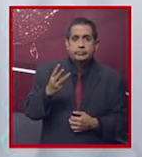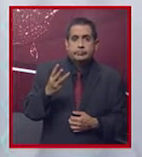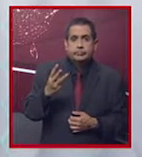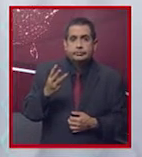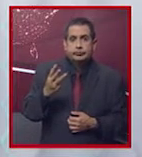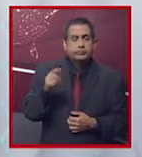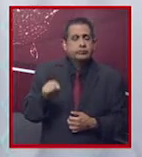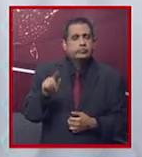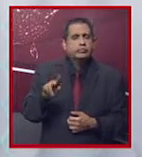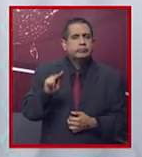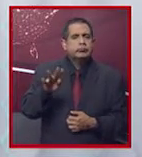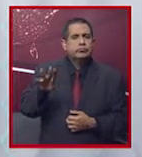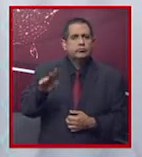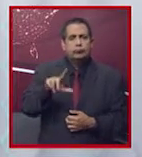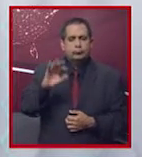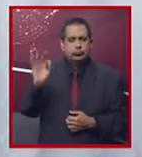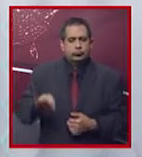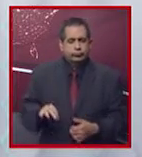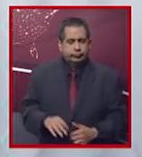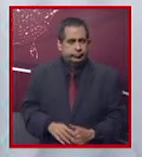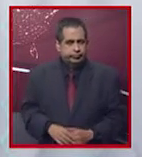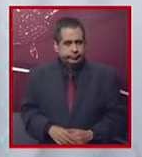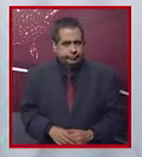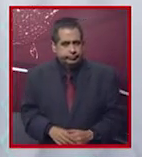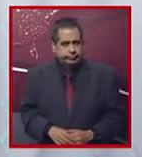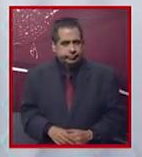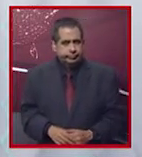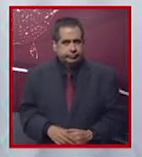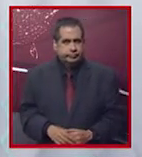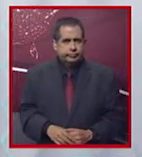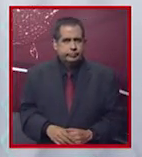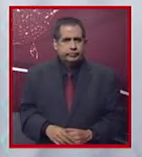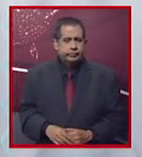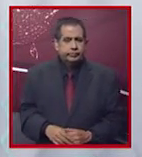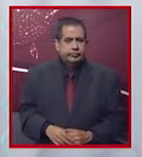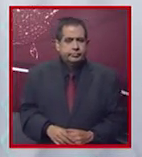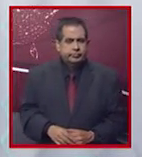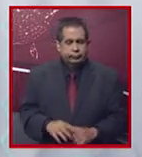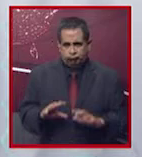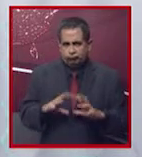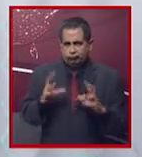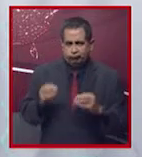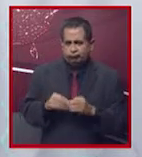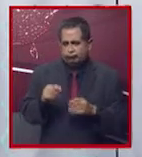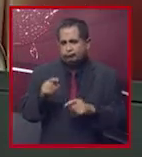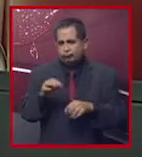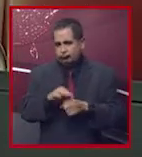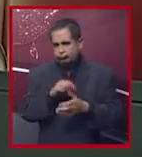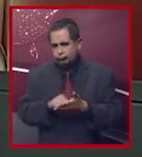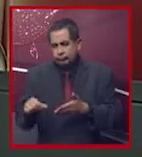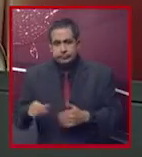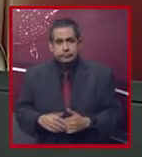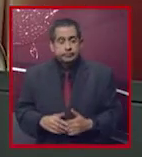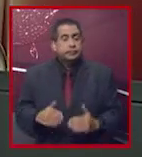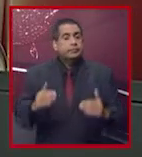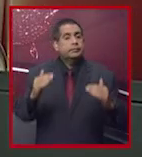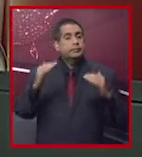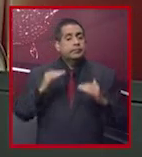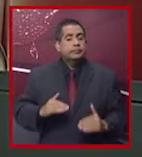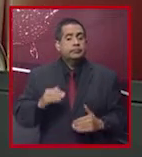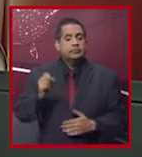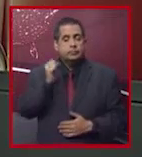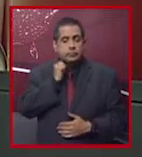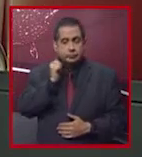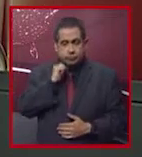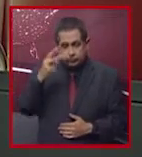una votación de el 3.98% de votos nulos. Vamos ahora con el Senado de